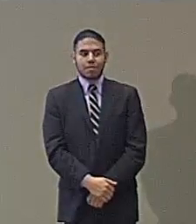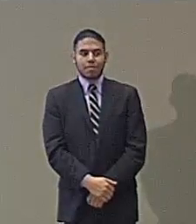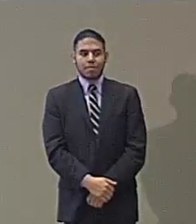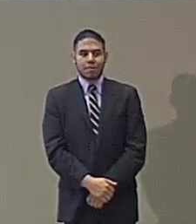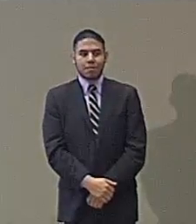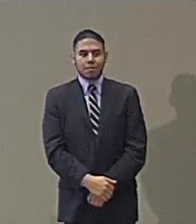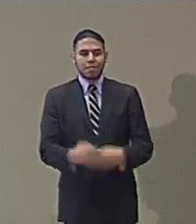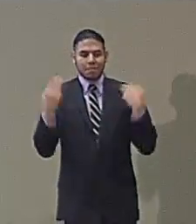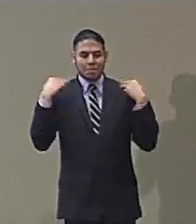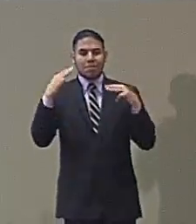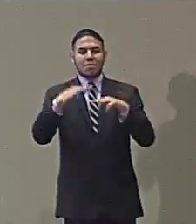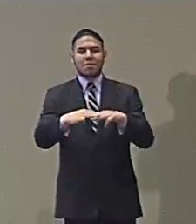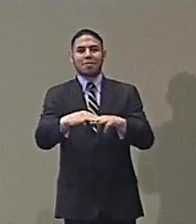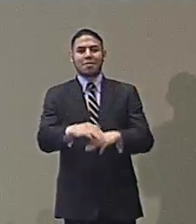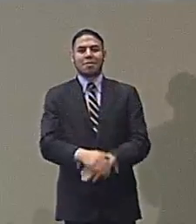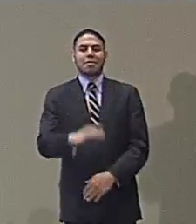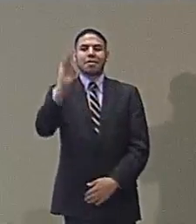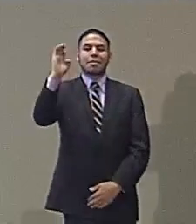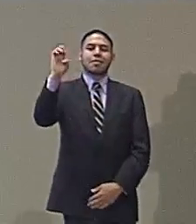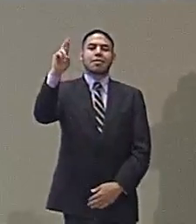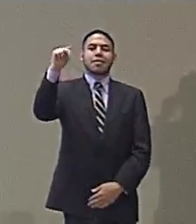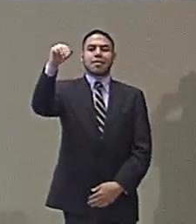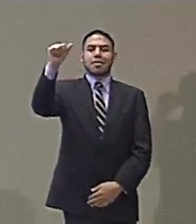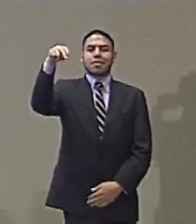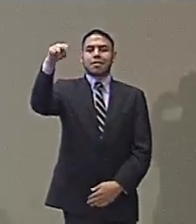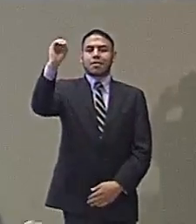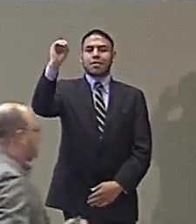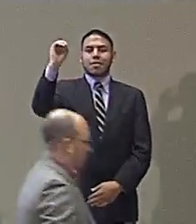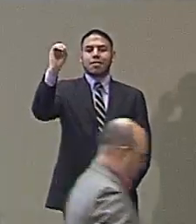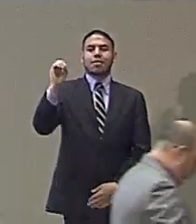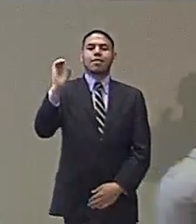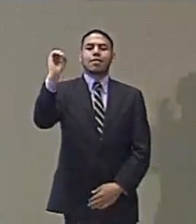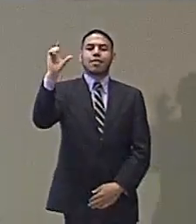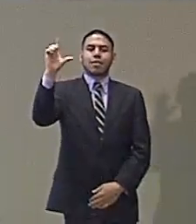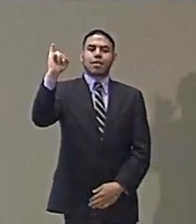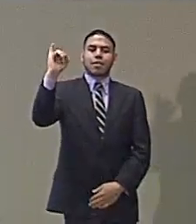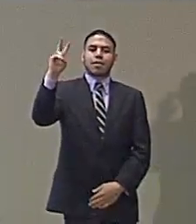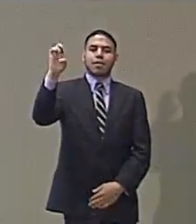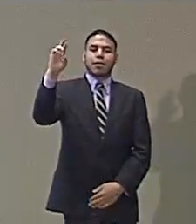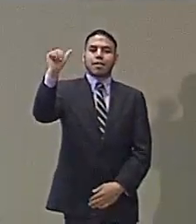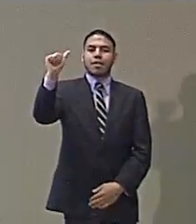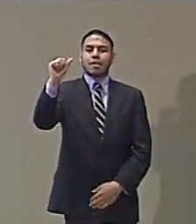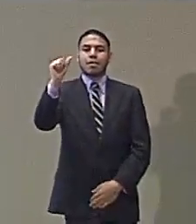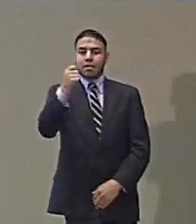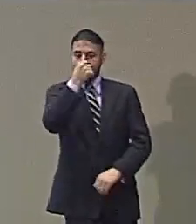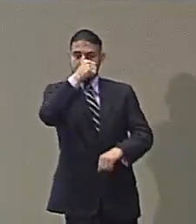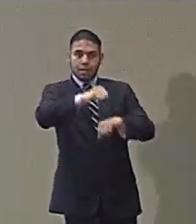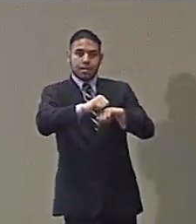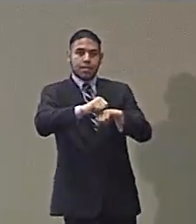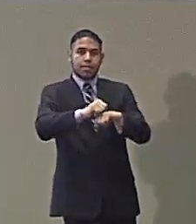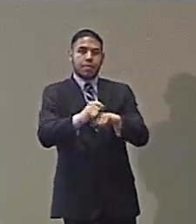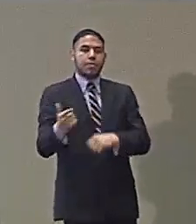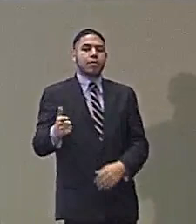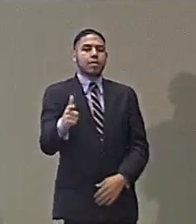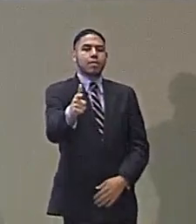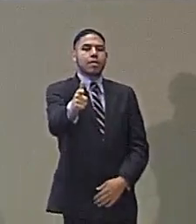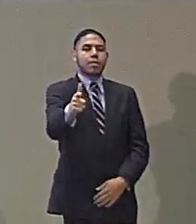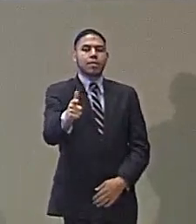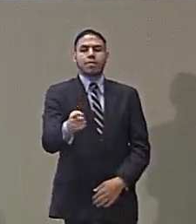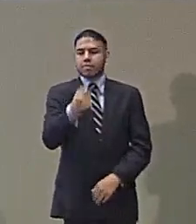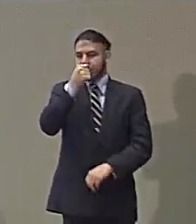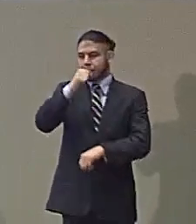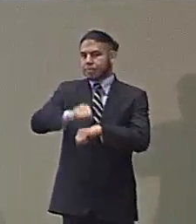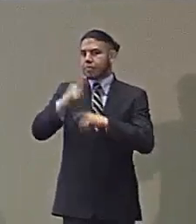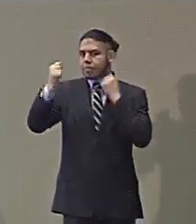el maestro fernando olivera rocha secretario de turismo del estado de guanajuato y presidente de la unión de secretarios de turismo